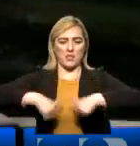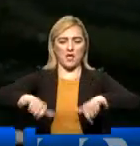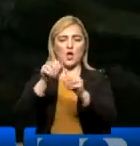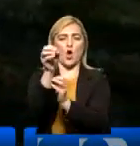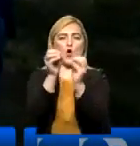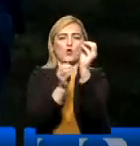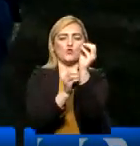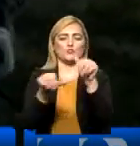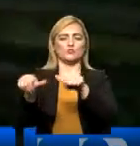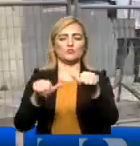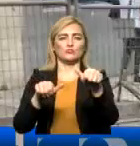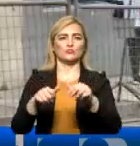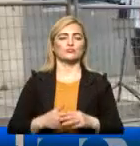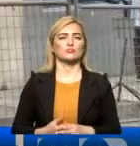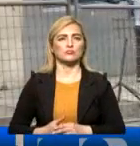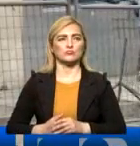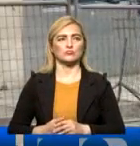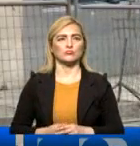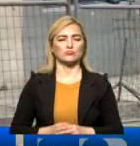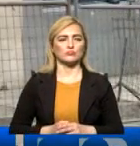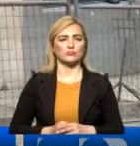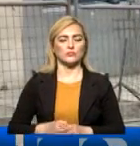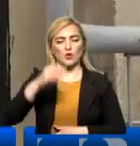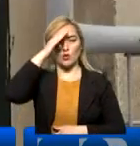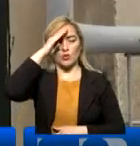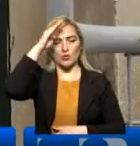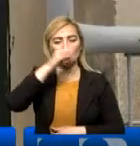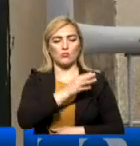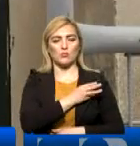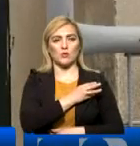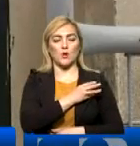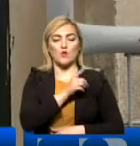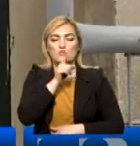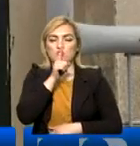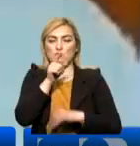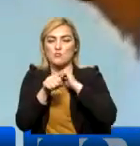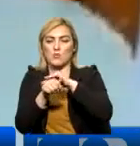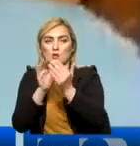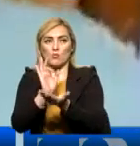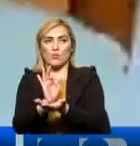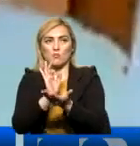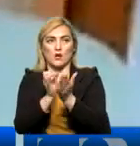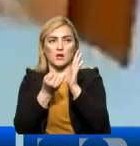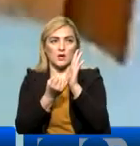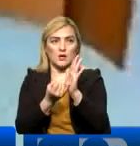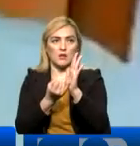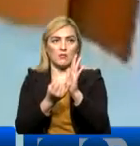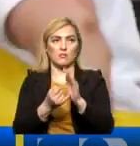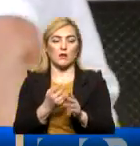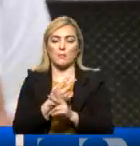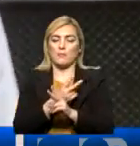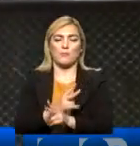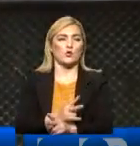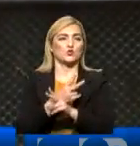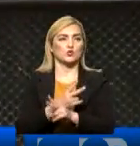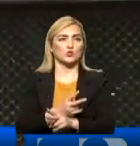administrativas. Sin embargo, según un guía penitenciario que por temor a represalias pidió proteger su identidad, las medidas de